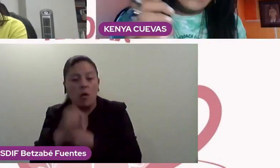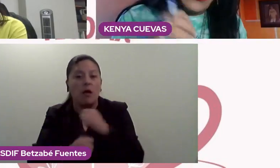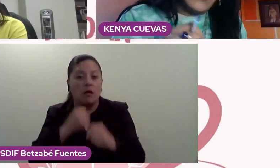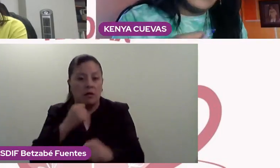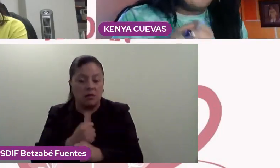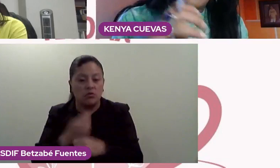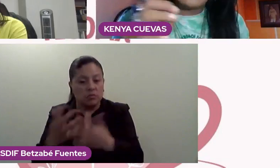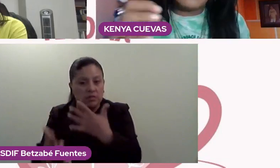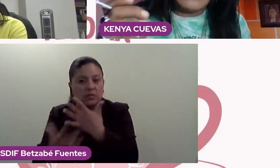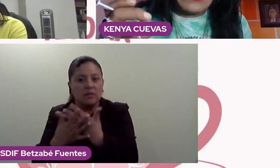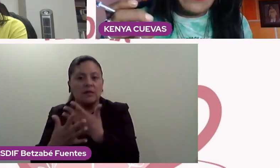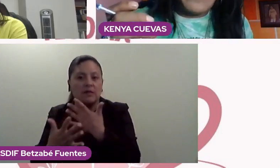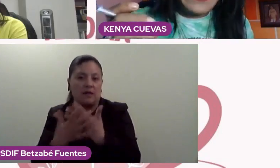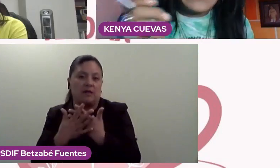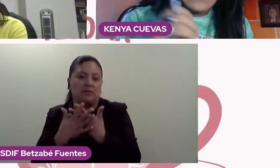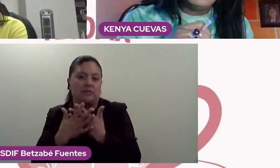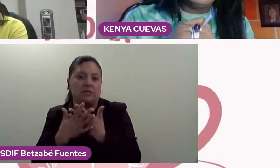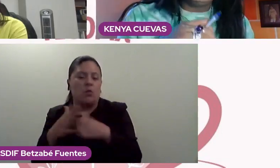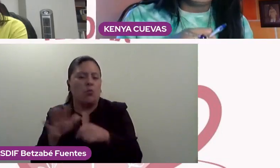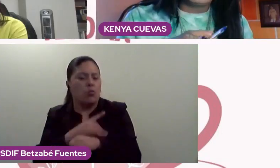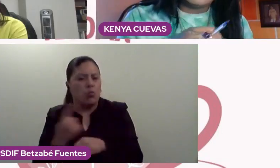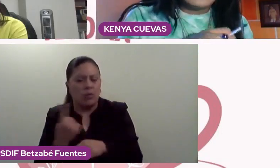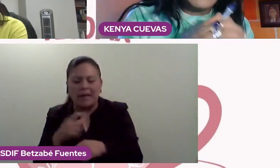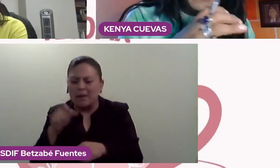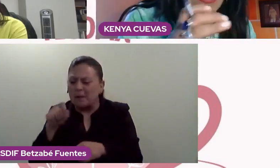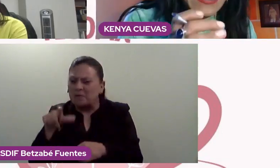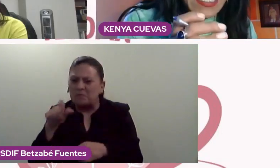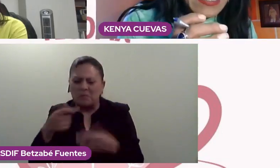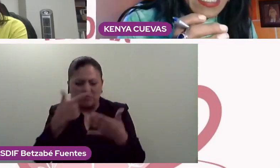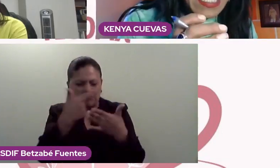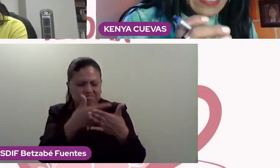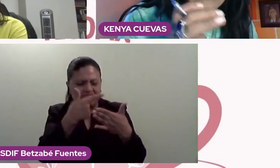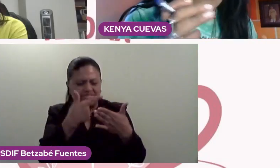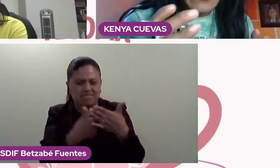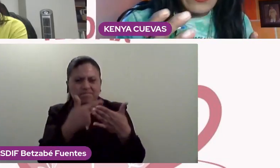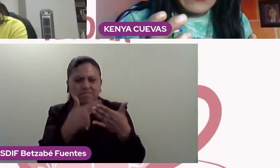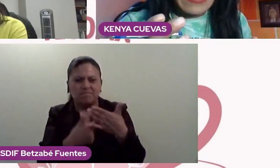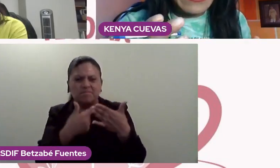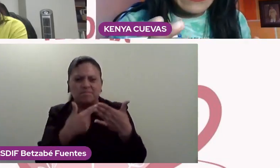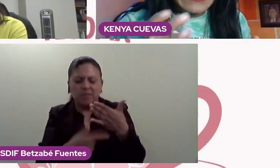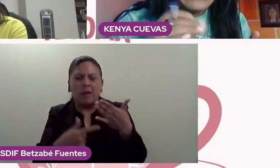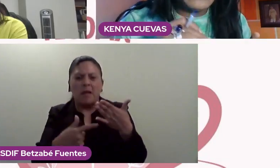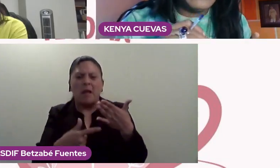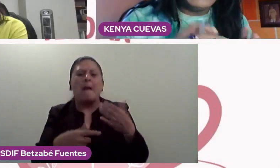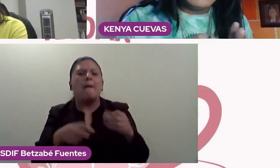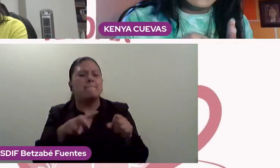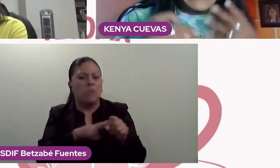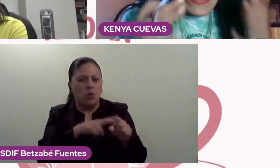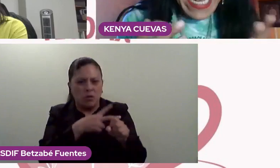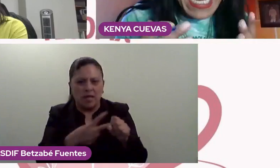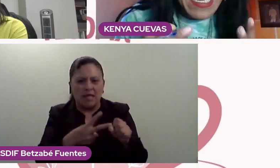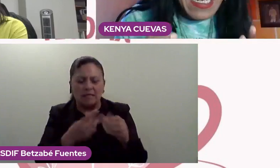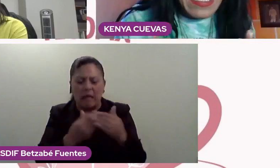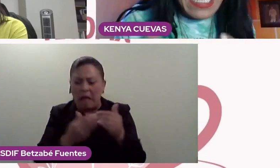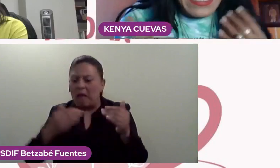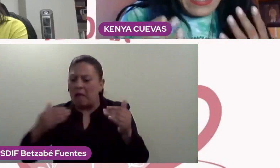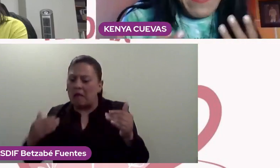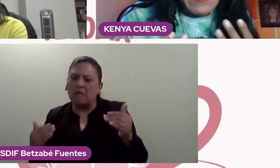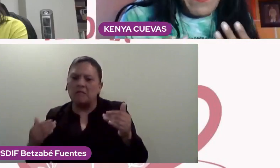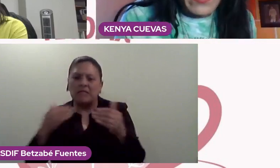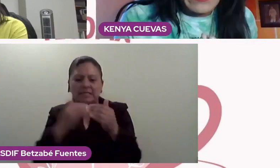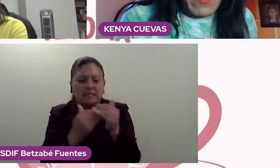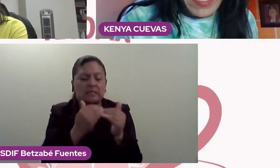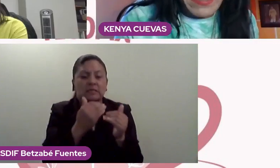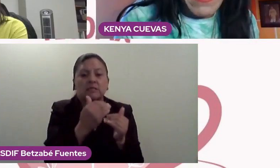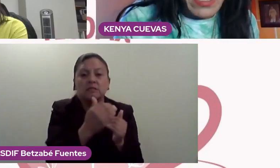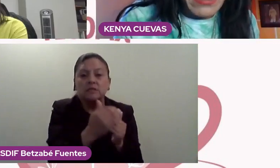de presión, de privación de la vida, ¿no? De las violencias anteriores al deceso, genera y tiene que